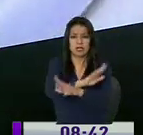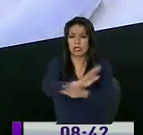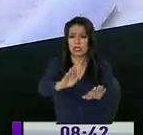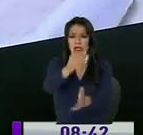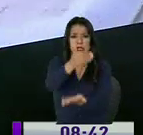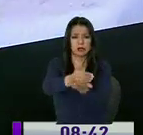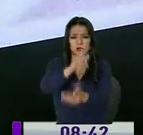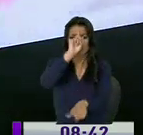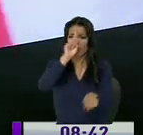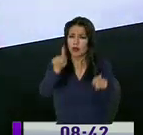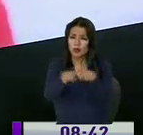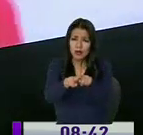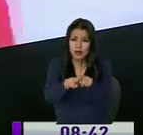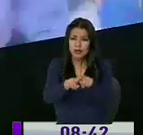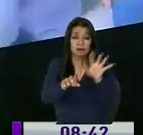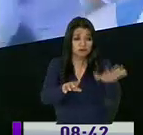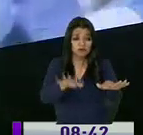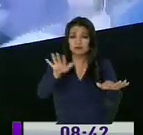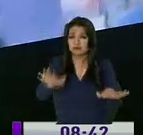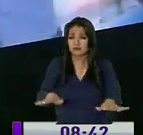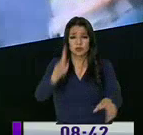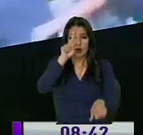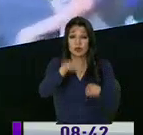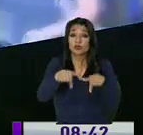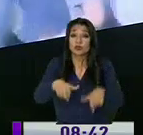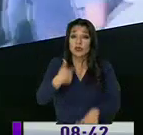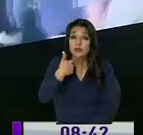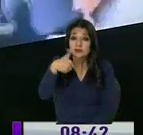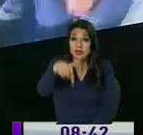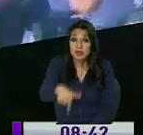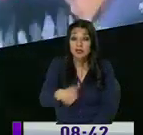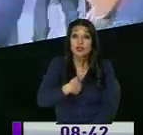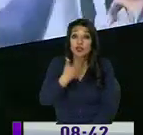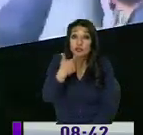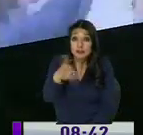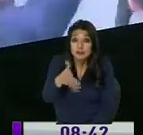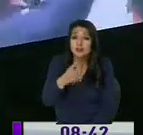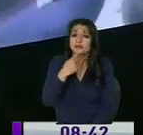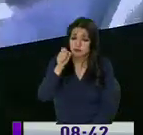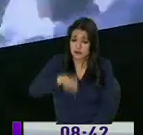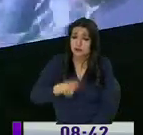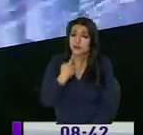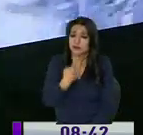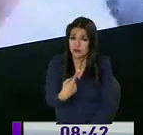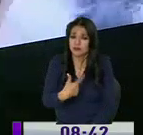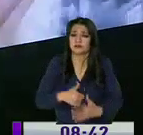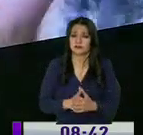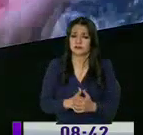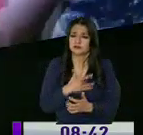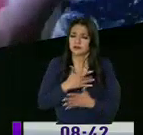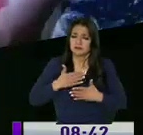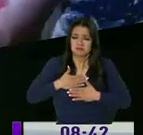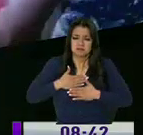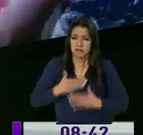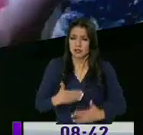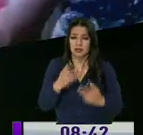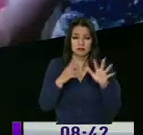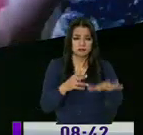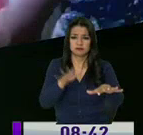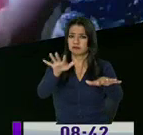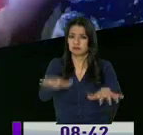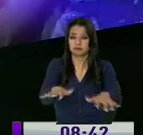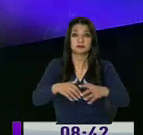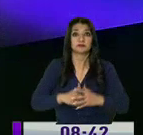son reprochables de lado y lado. Lo hemos dicho acá, no es que no lo decimos, lo decimos y nos da muchísima pena. Como